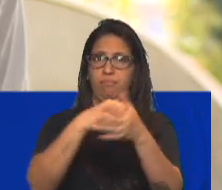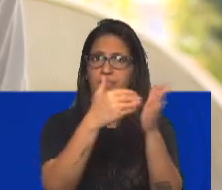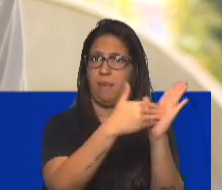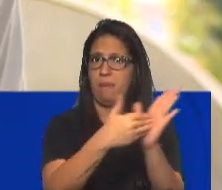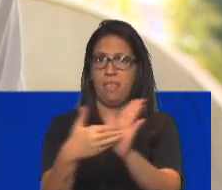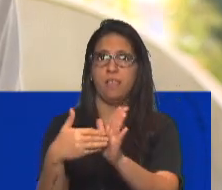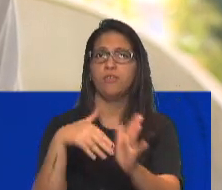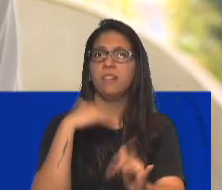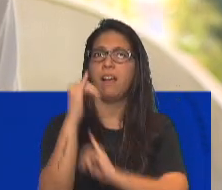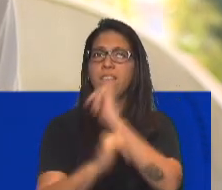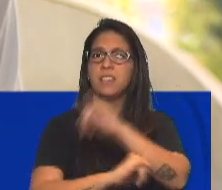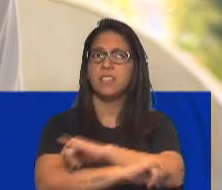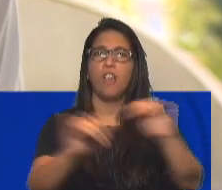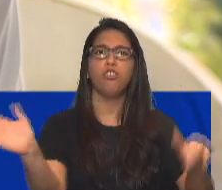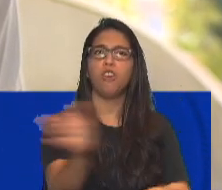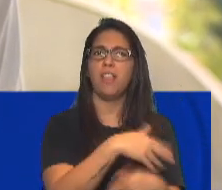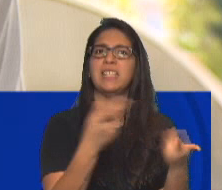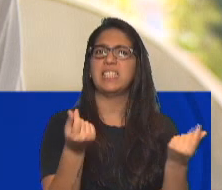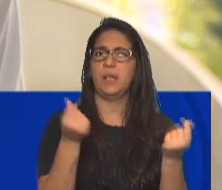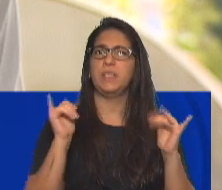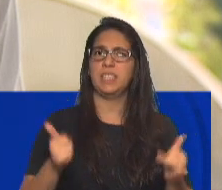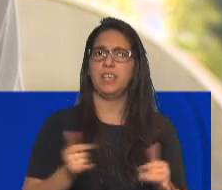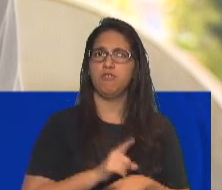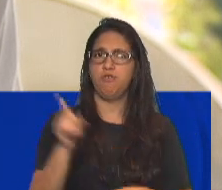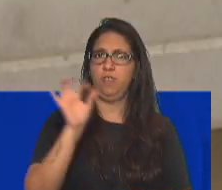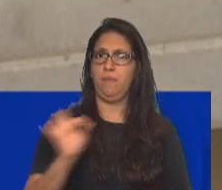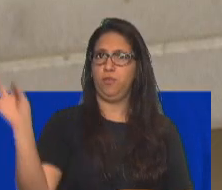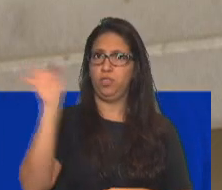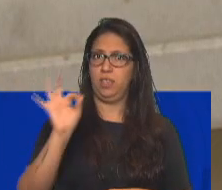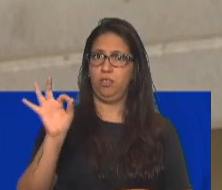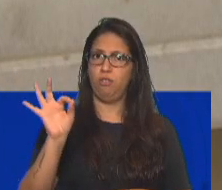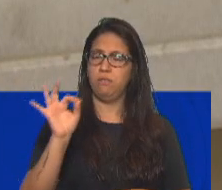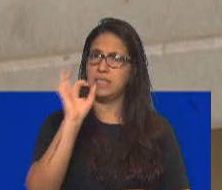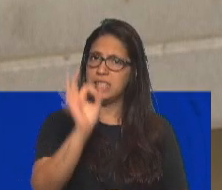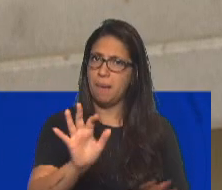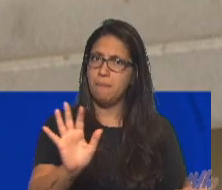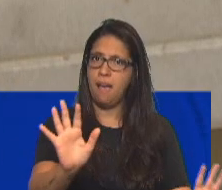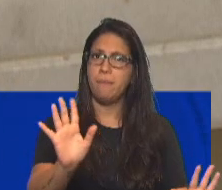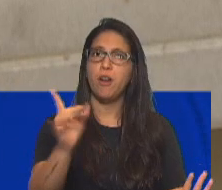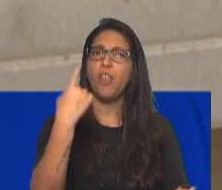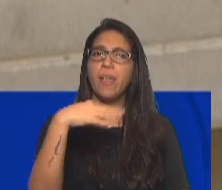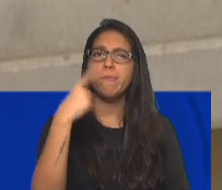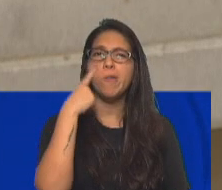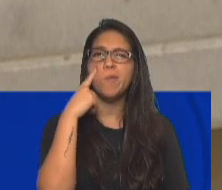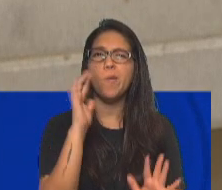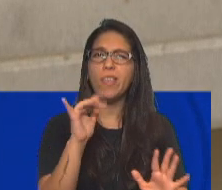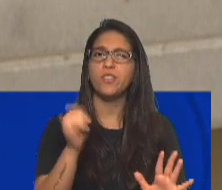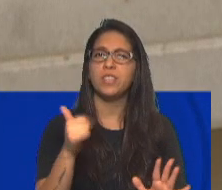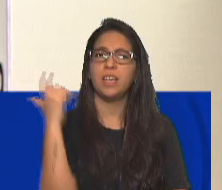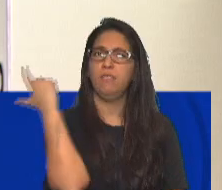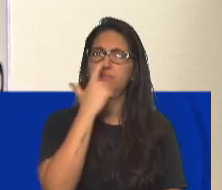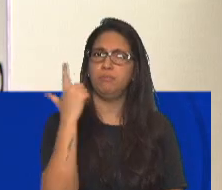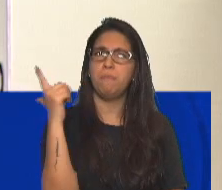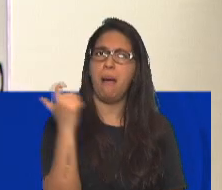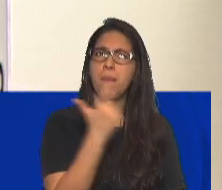población también que todas son efectivas en sí para repeler a los mosquitos. Y la precaución que debemos tener quizás es renovar su